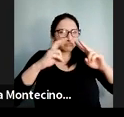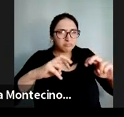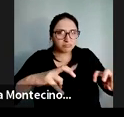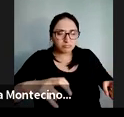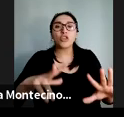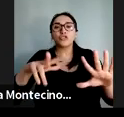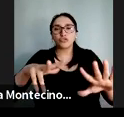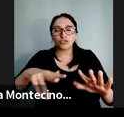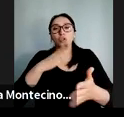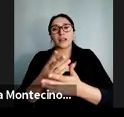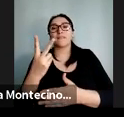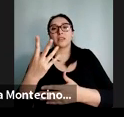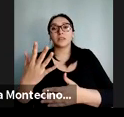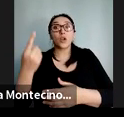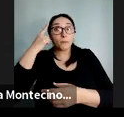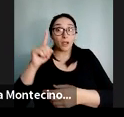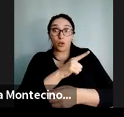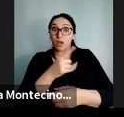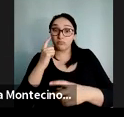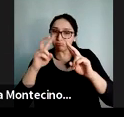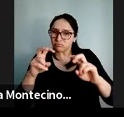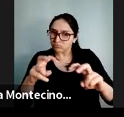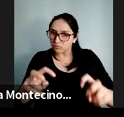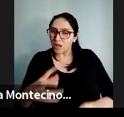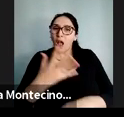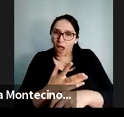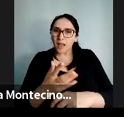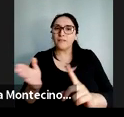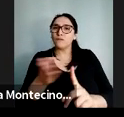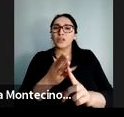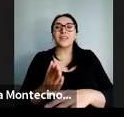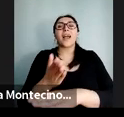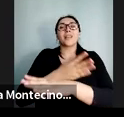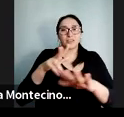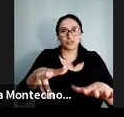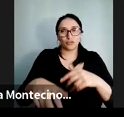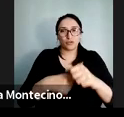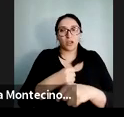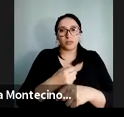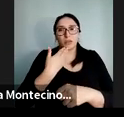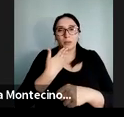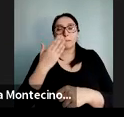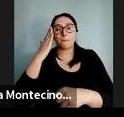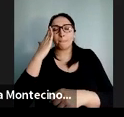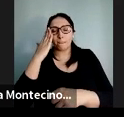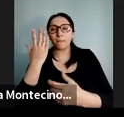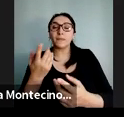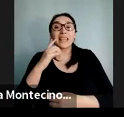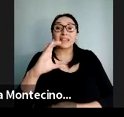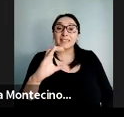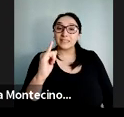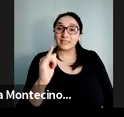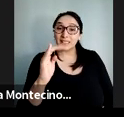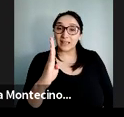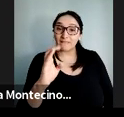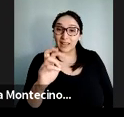ya parten este tipo de violencias. Sin embargo, las cifras han sido incluidas bajo otros términos, como por ejemplo ciberbullying o